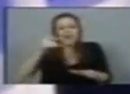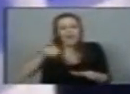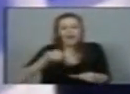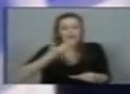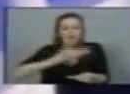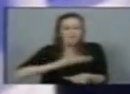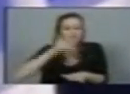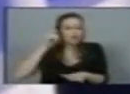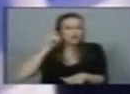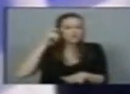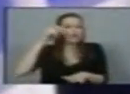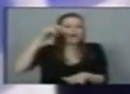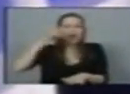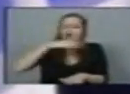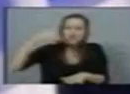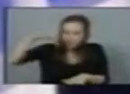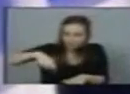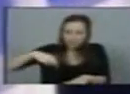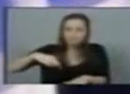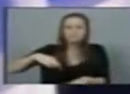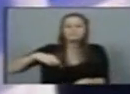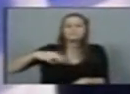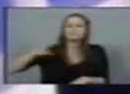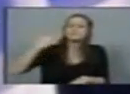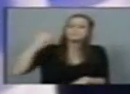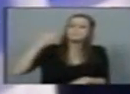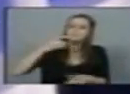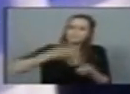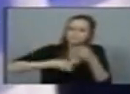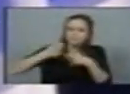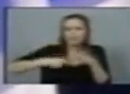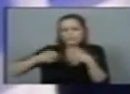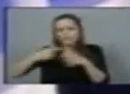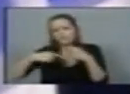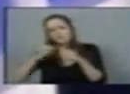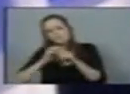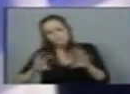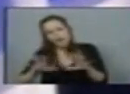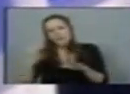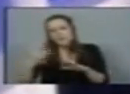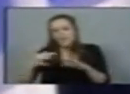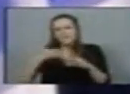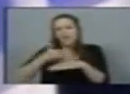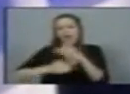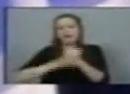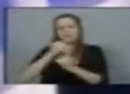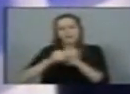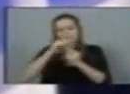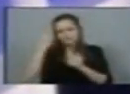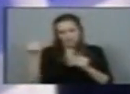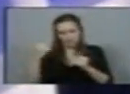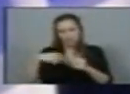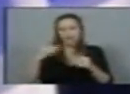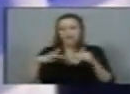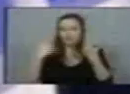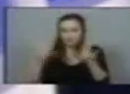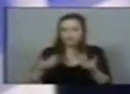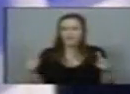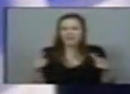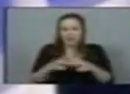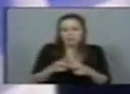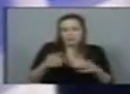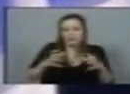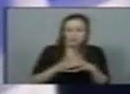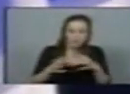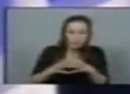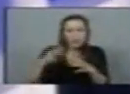que le vendían delictivamente a las AFJP un día iba a pasar al Estado. Entonces, en la reunión del grupo se las iban a tener